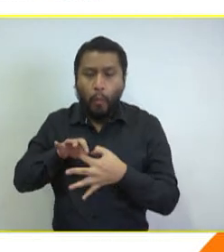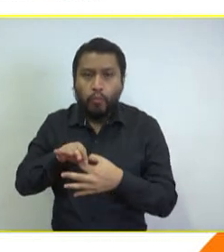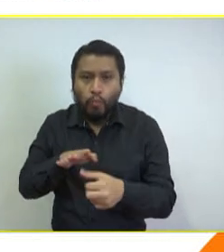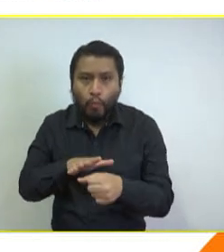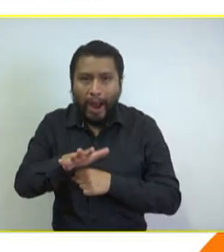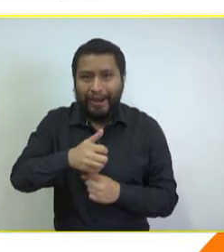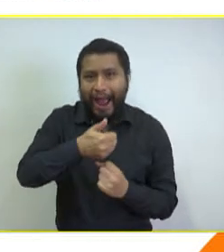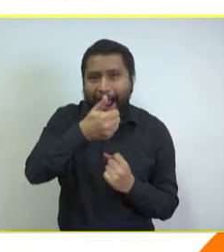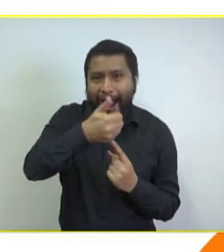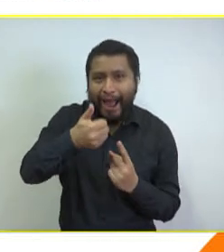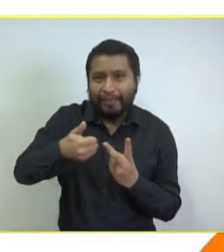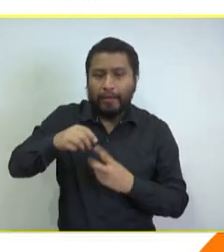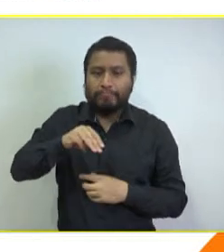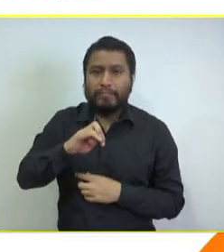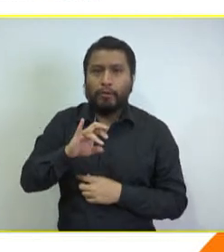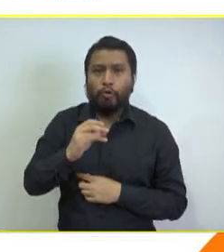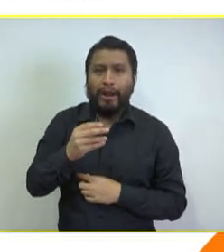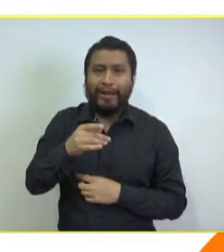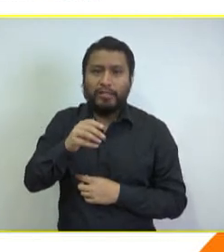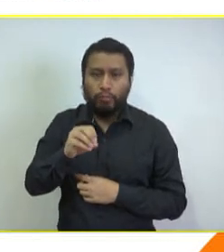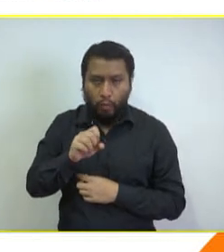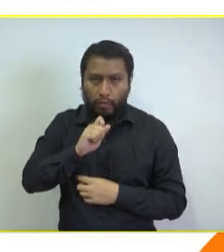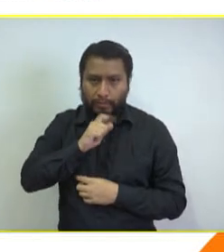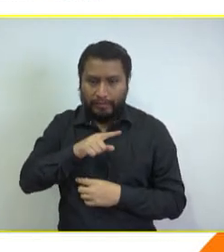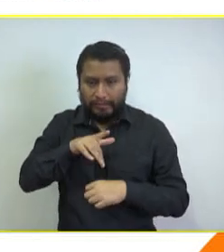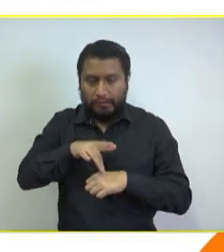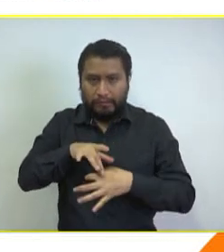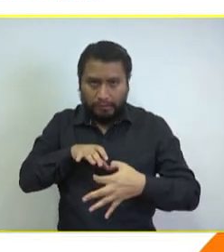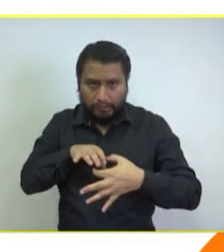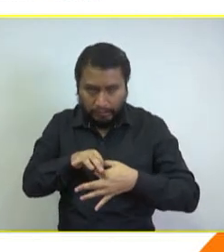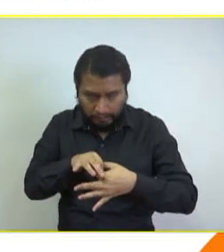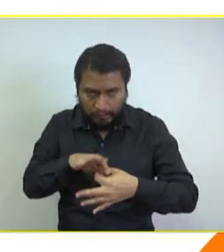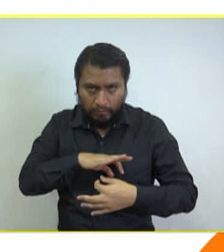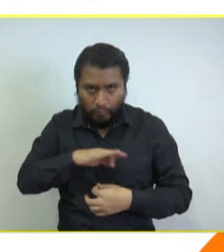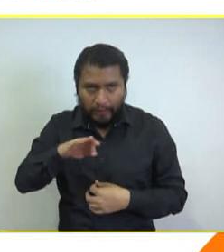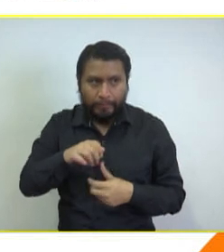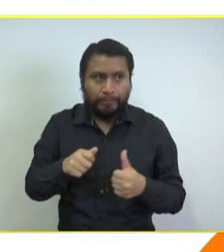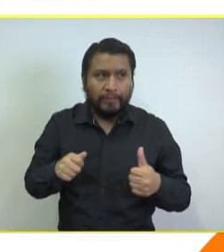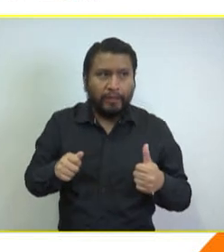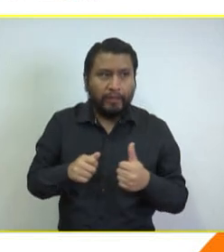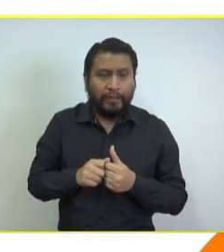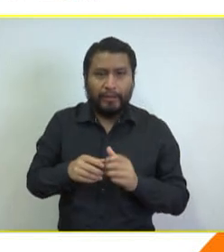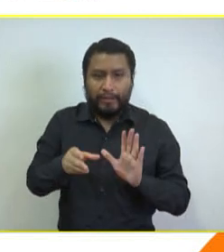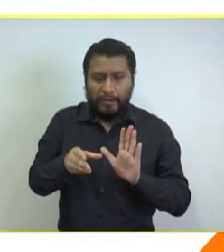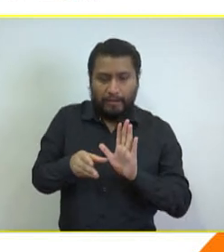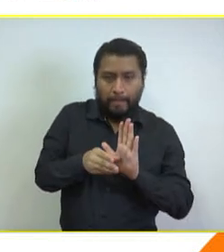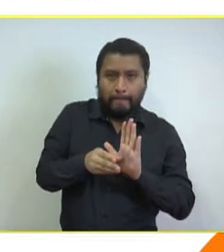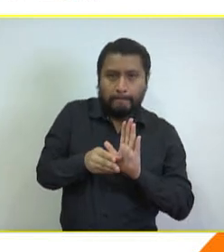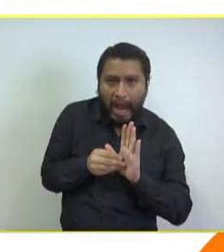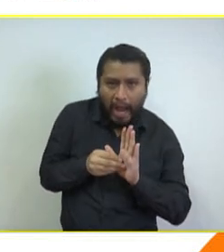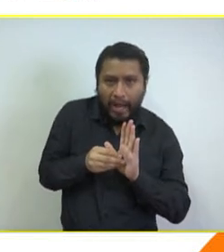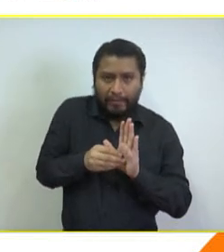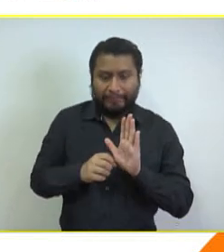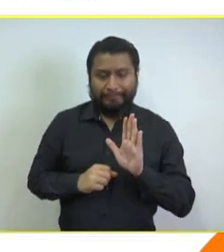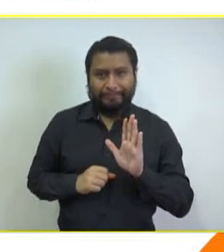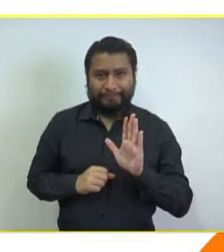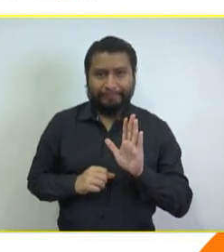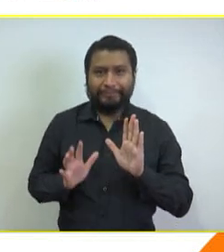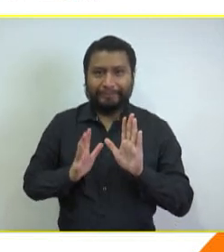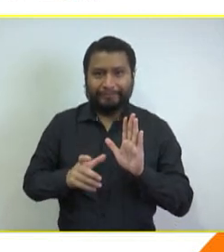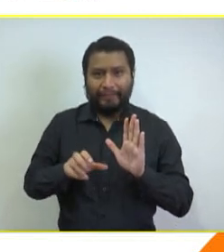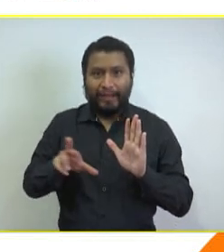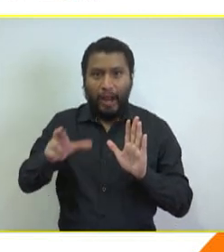que posee cada una de las texturas. A través de un broche de presión se colocan y se va haciendo